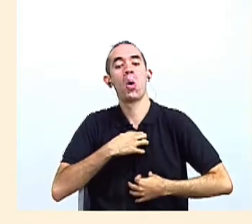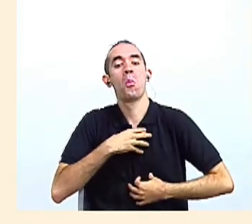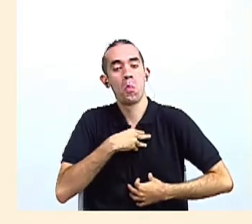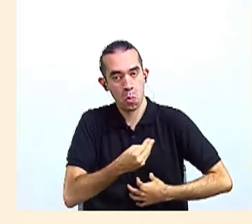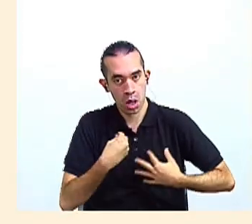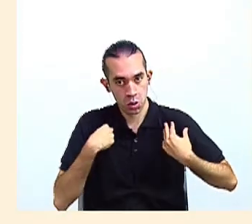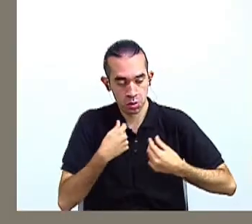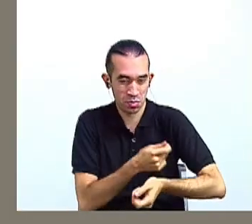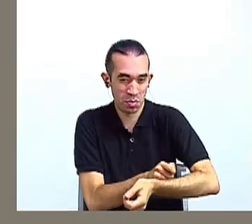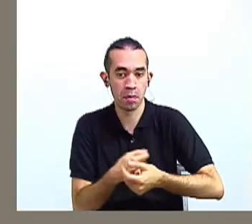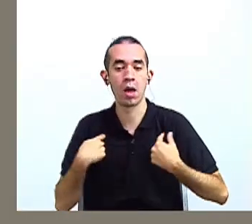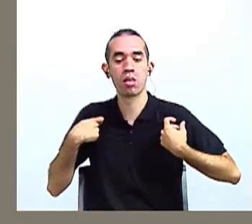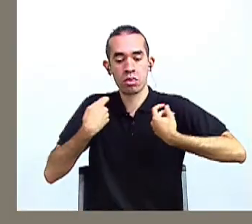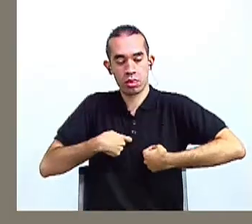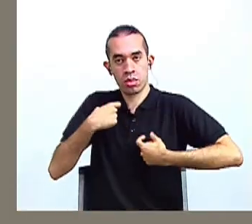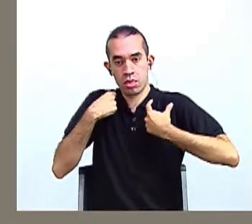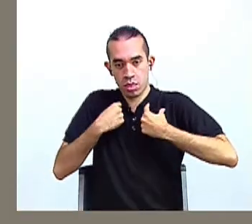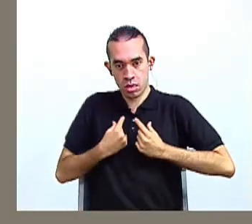tenemos traje